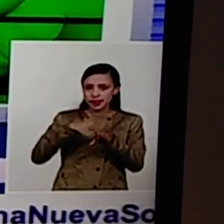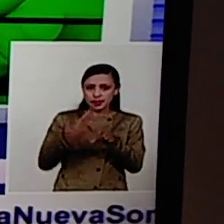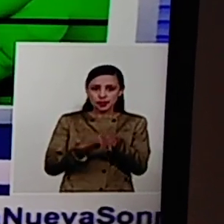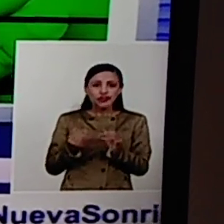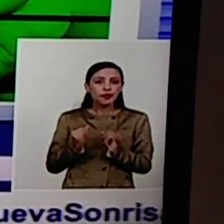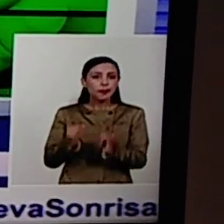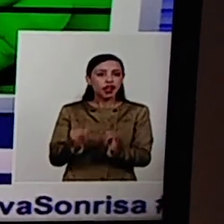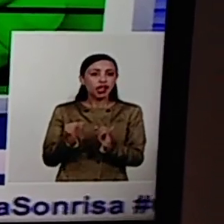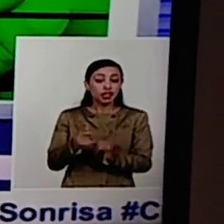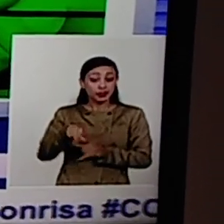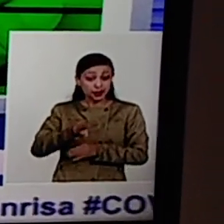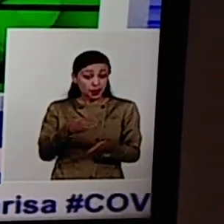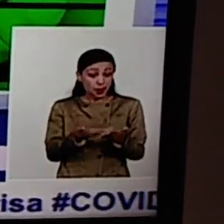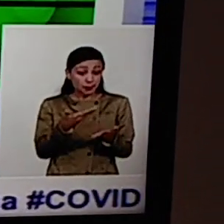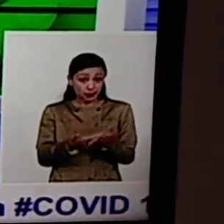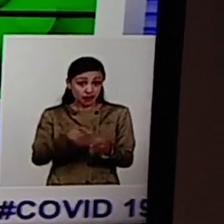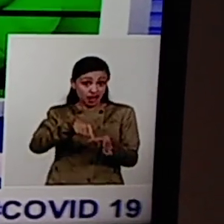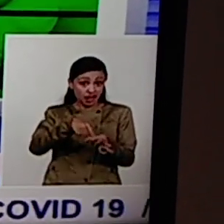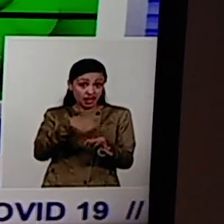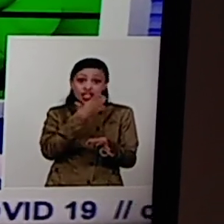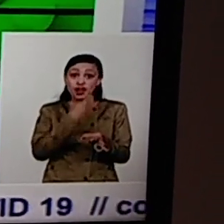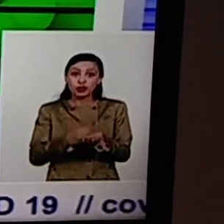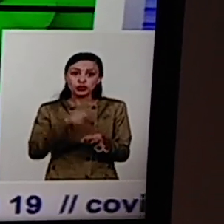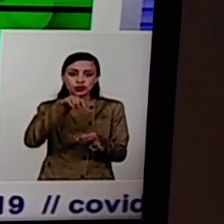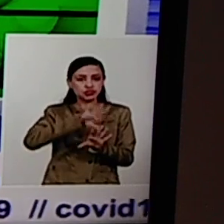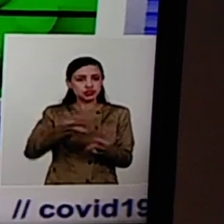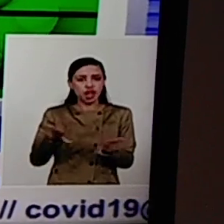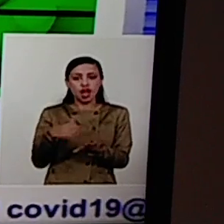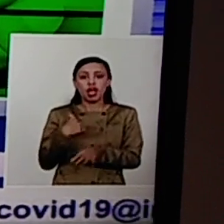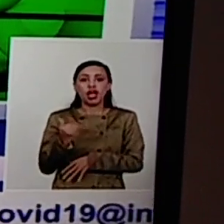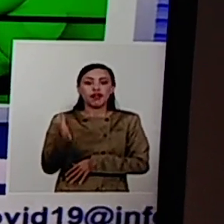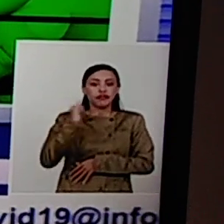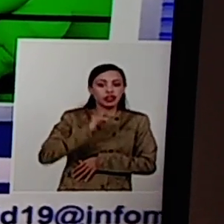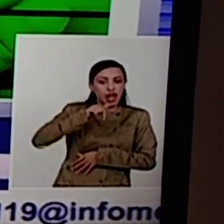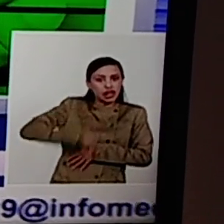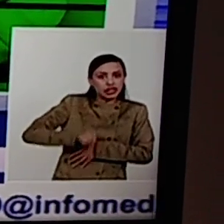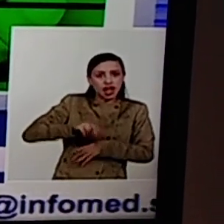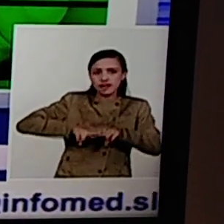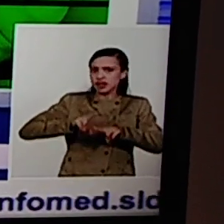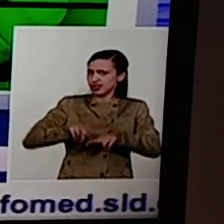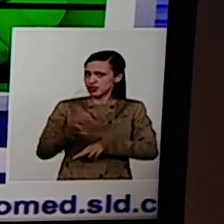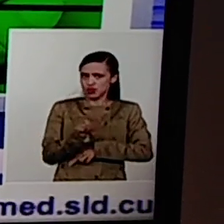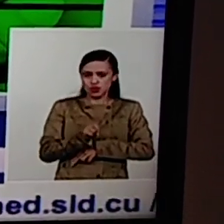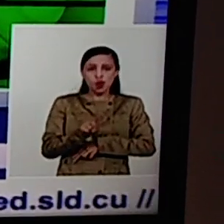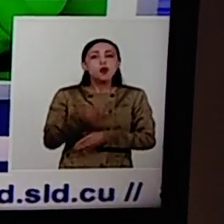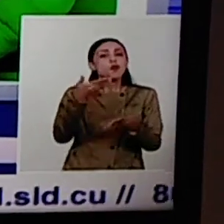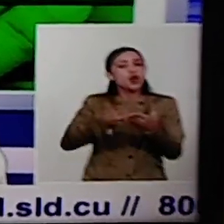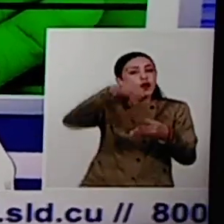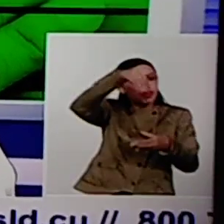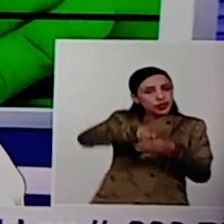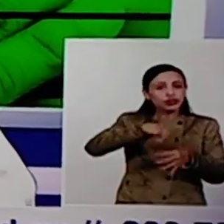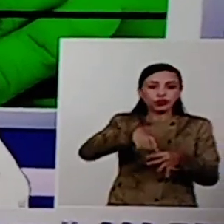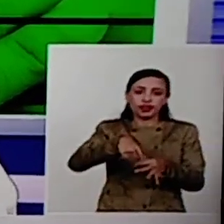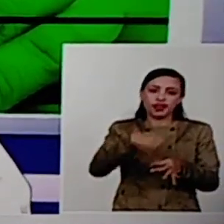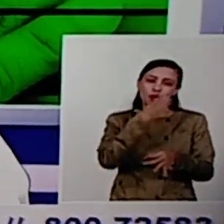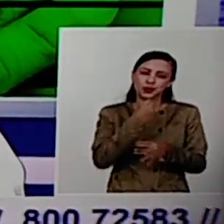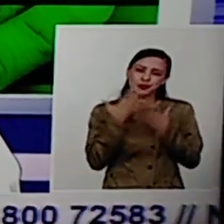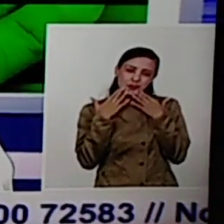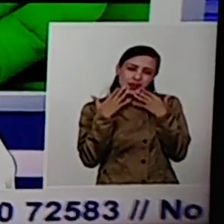muestras de este territorio pues no tendrán que viajar hasta La Habana, con lo cual ya